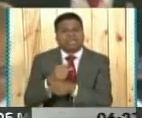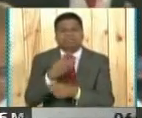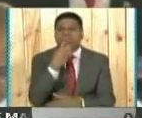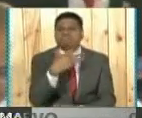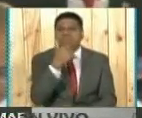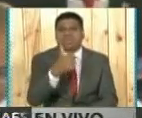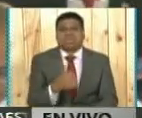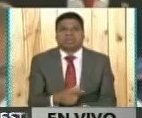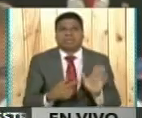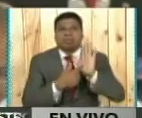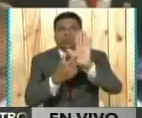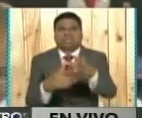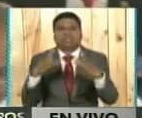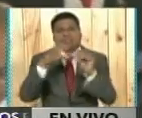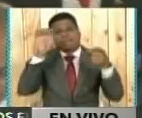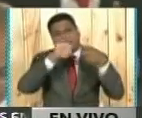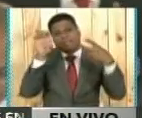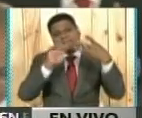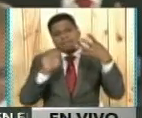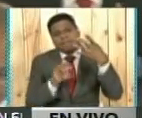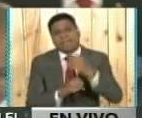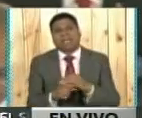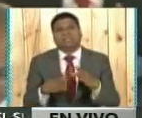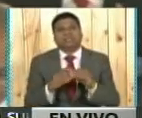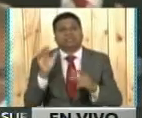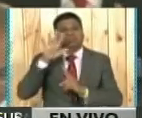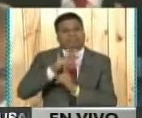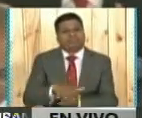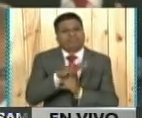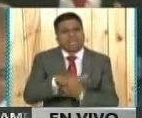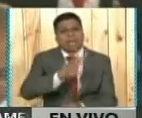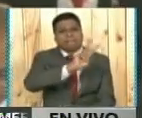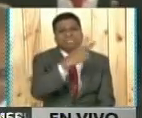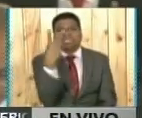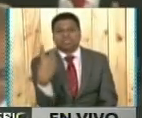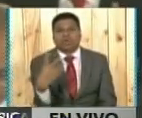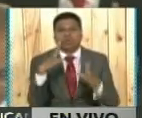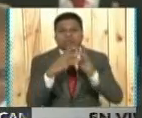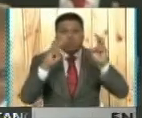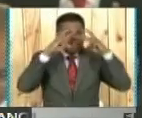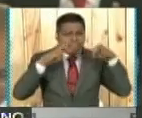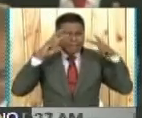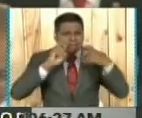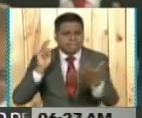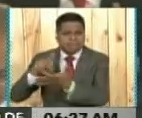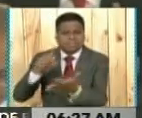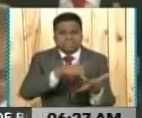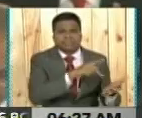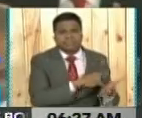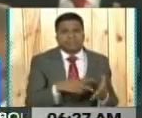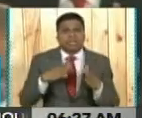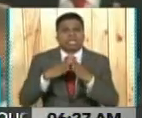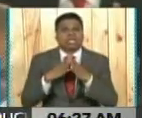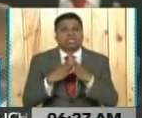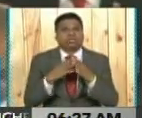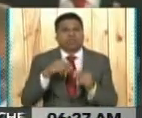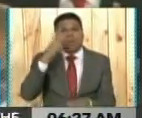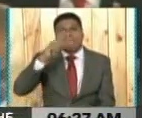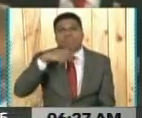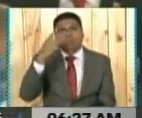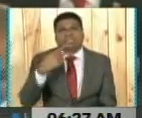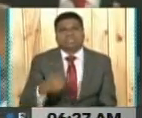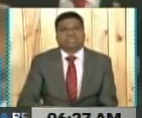eficiencia, destacando su carácter automatizado, sometido a 22 auditorías con participación y aval de todos los partidos